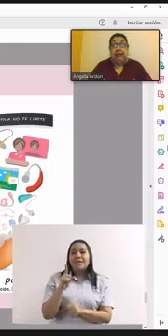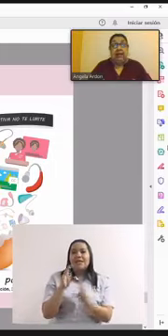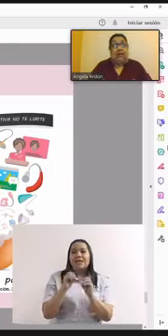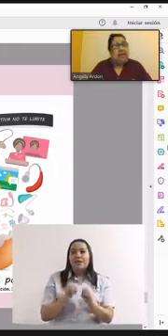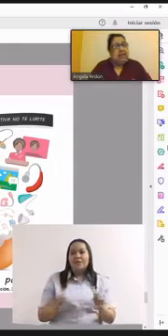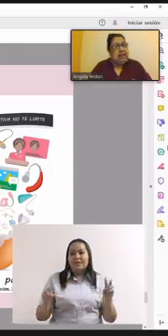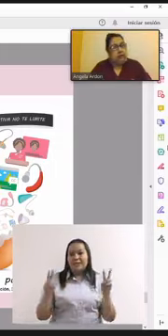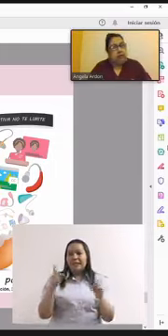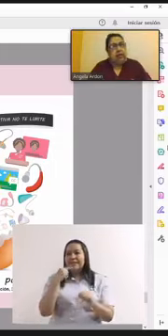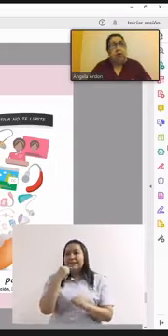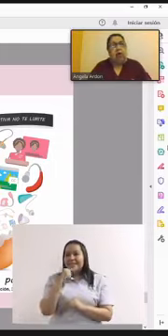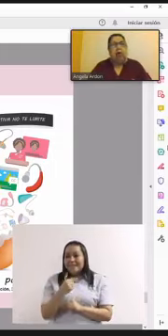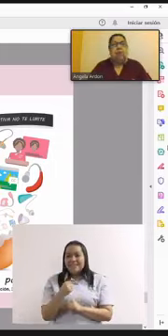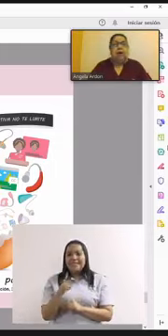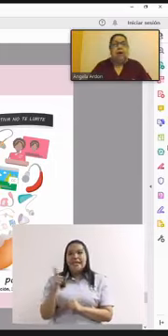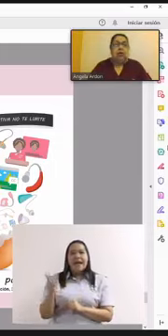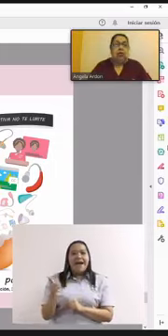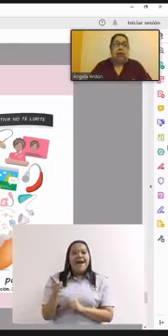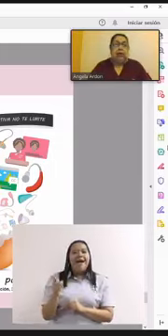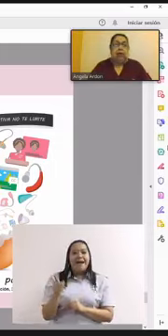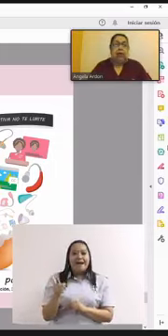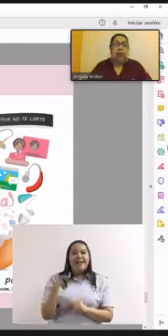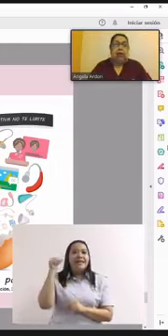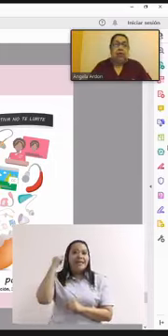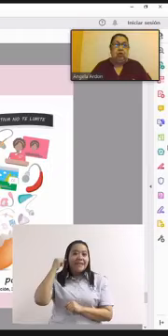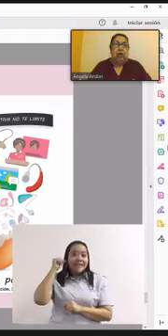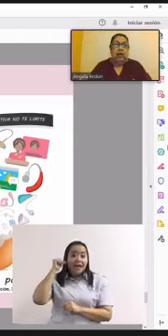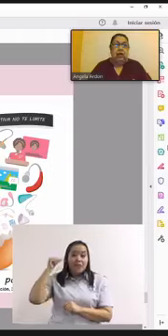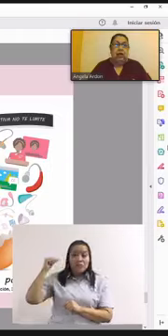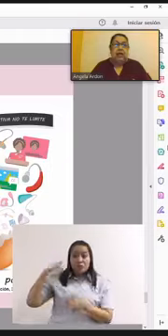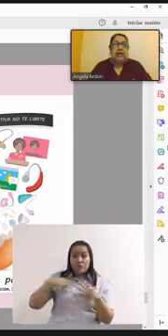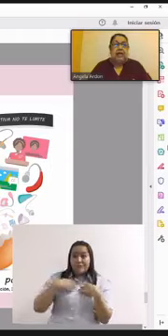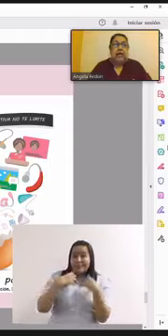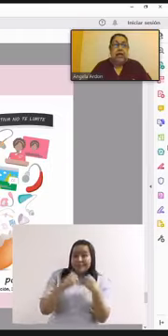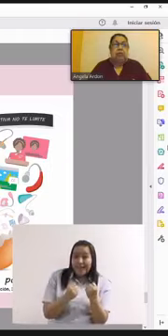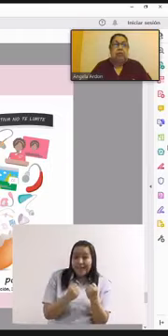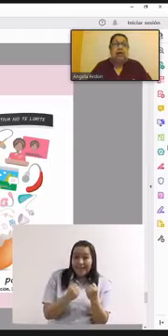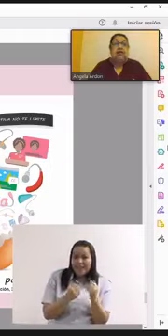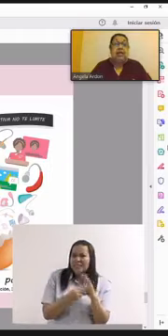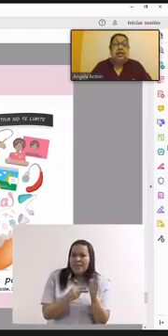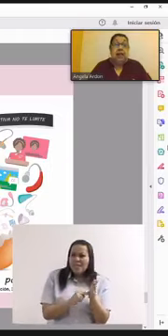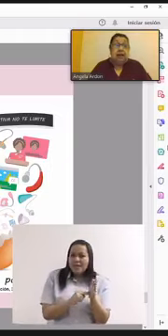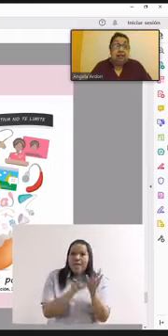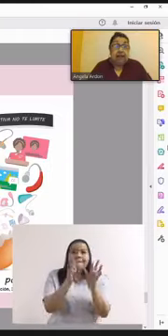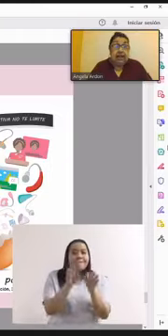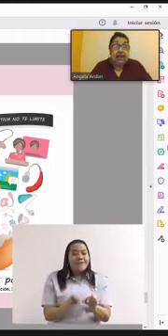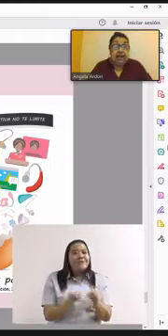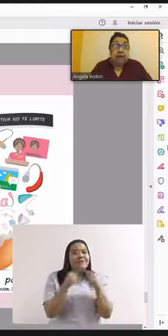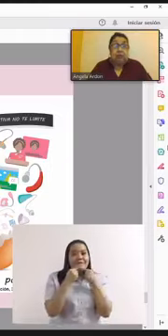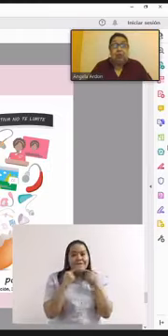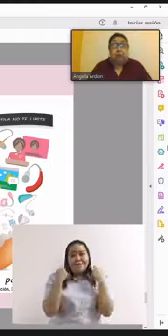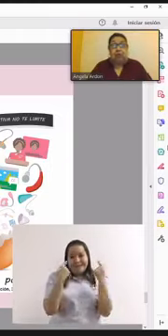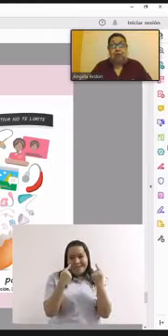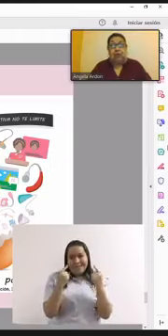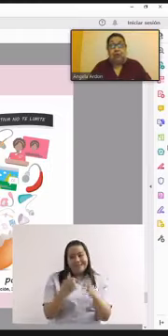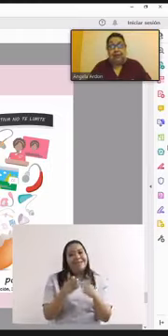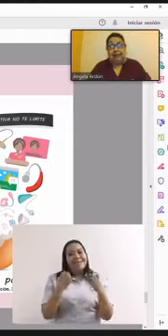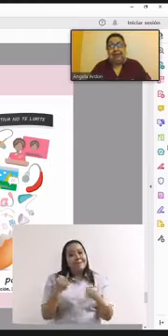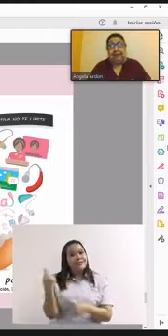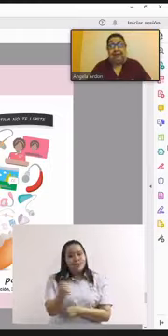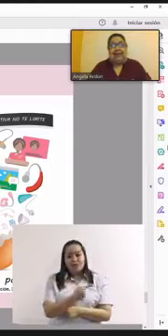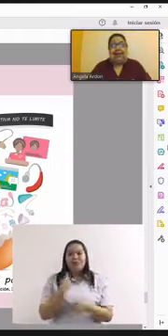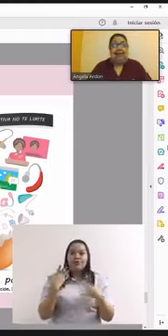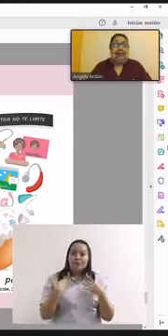feliz. Y eso deseo para todos en Guatemala y en Honduras, que tengamos una vida sana, pudiéndonos